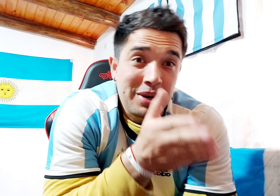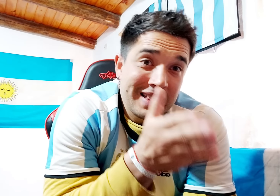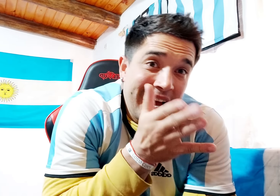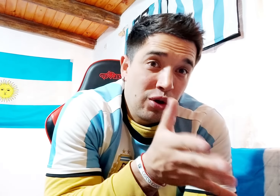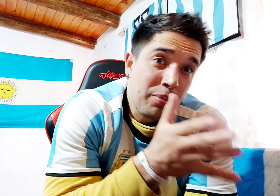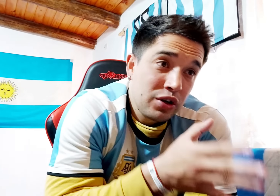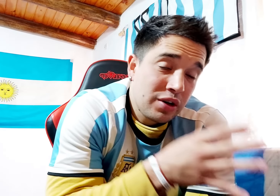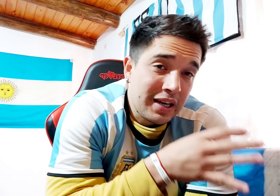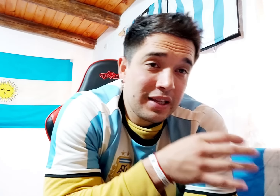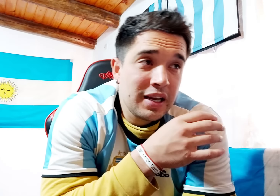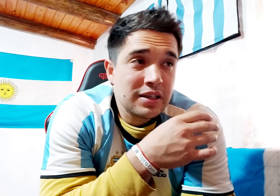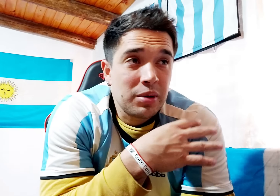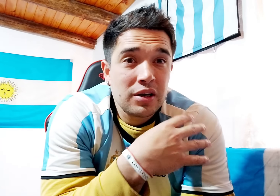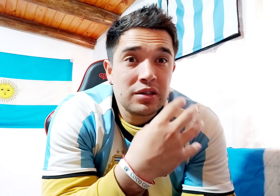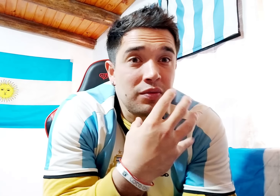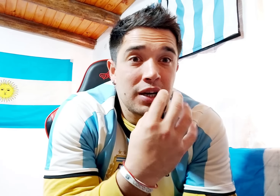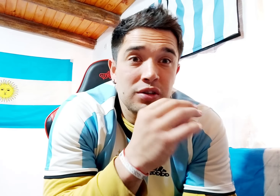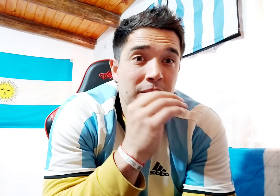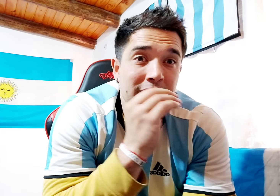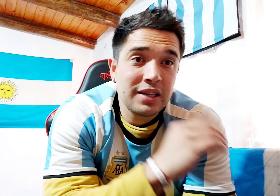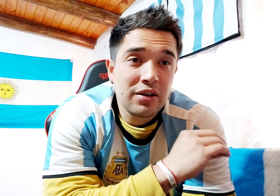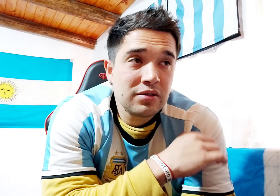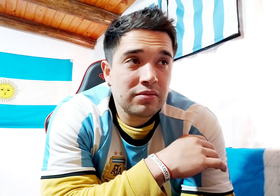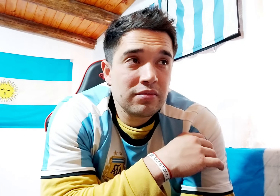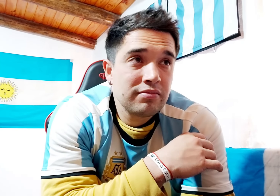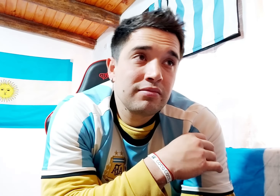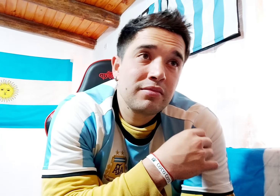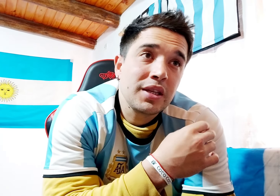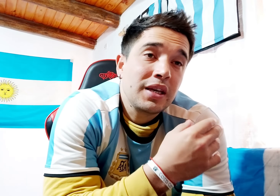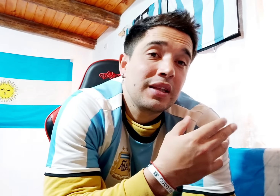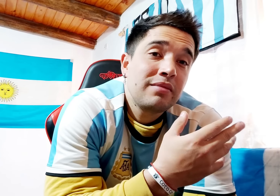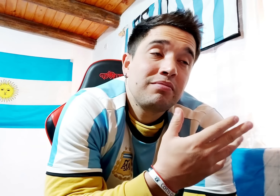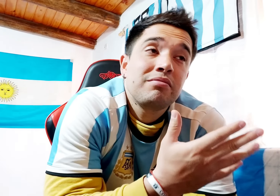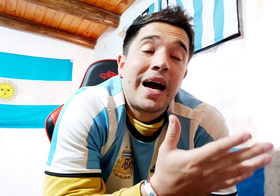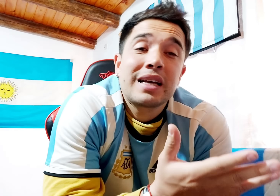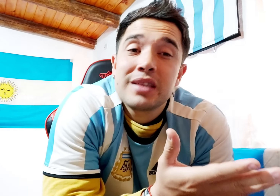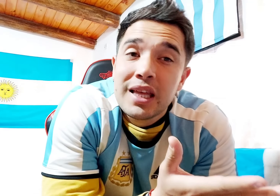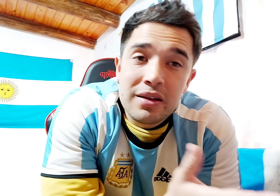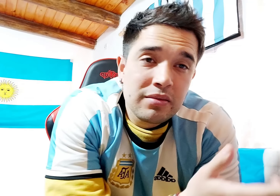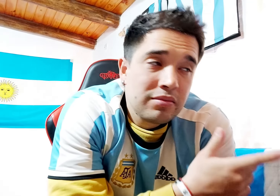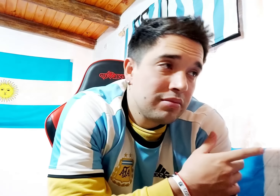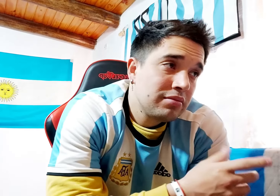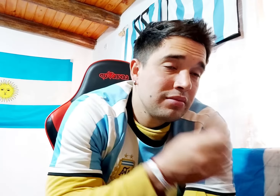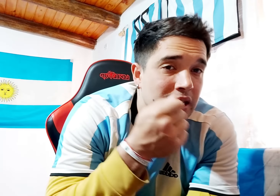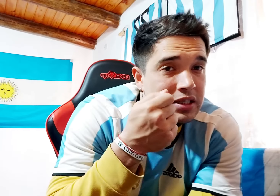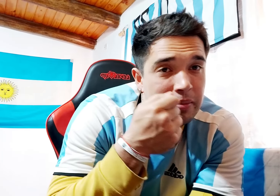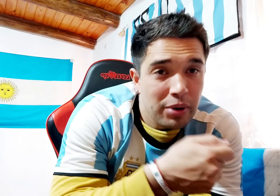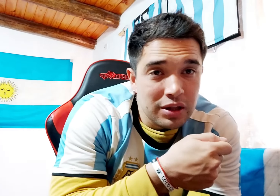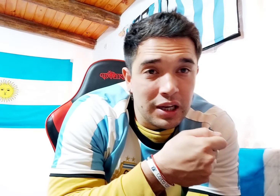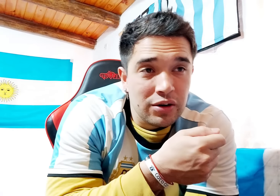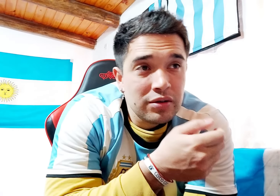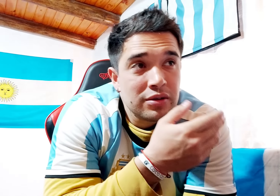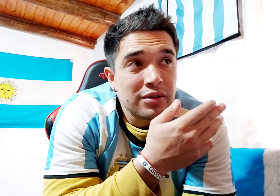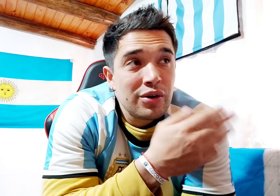son apretados por esos carteles. Apretados significa que son amenazados. Y acceden, ya sea